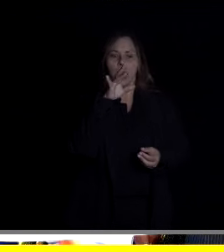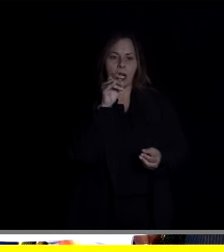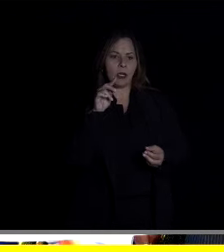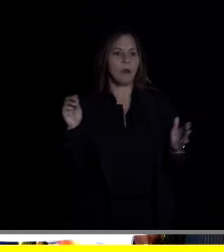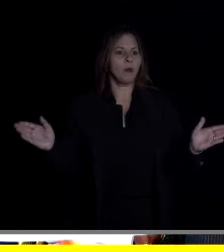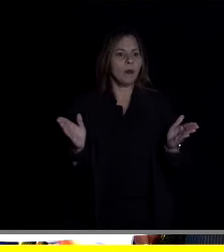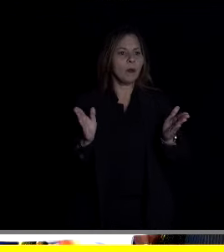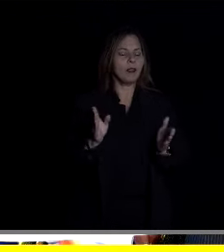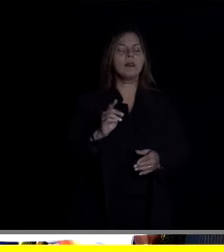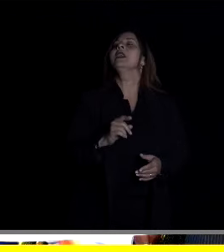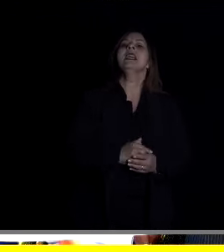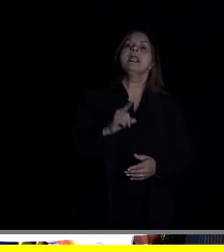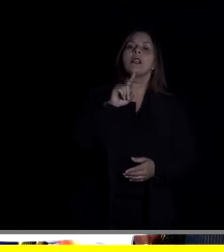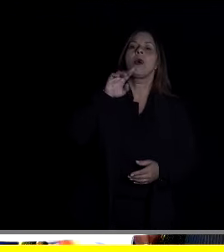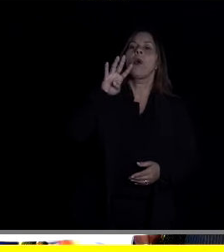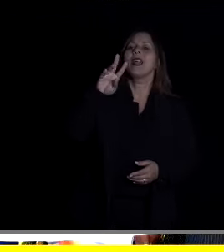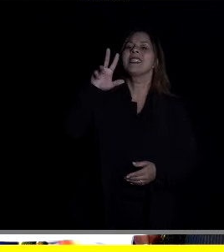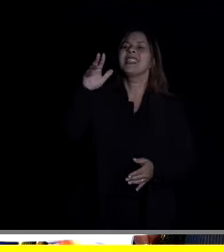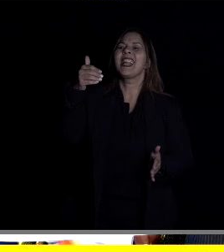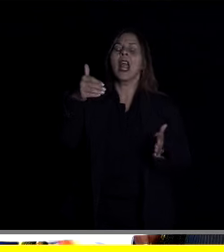nuevas empresas que crearon, y escuchen bien,